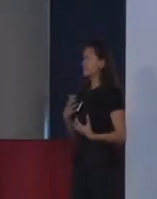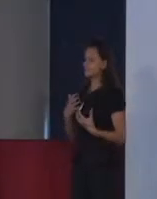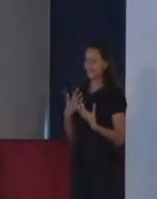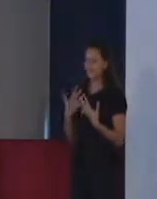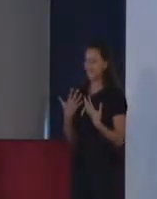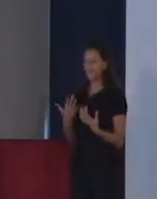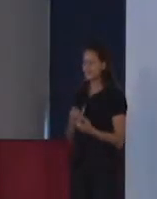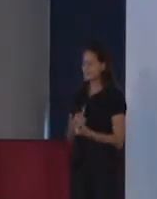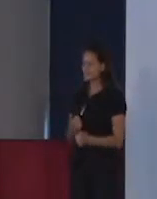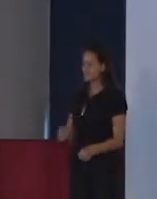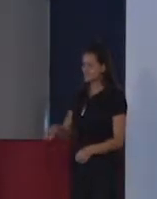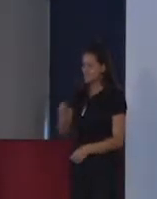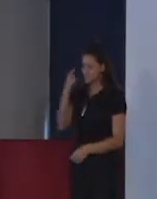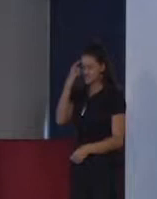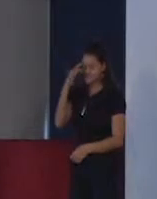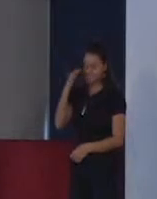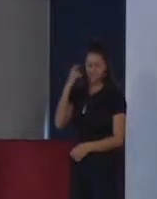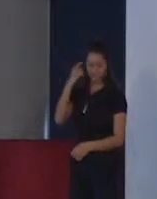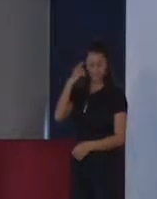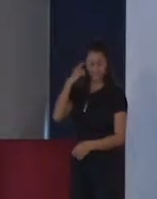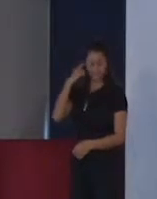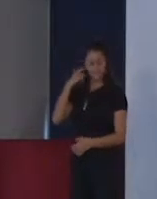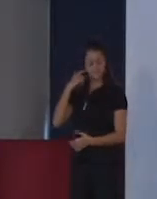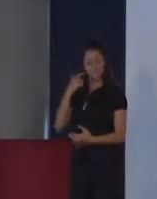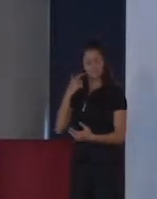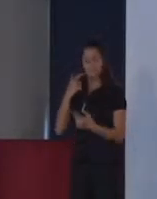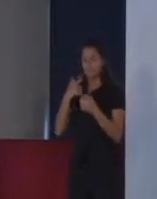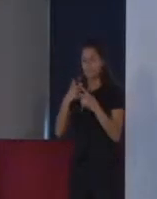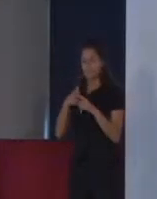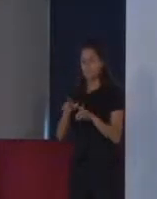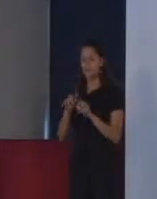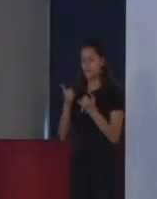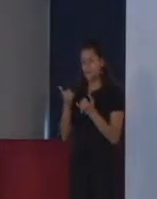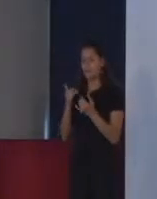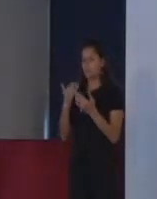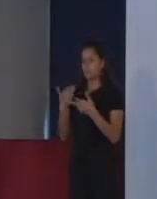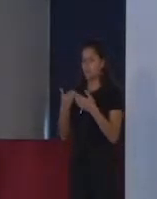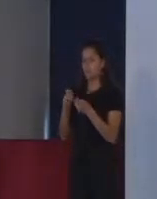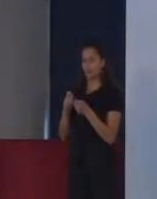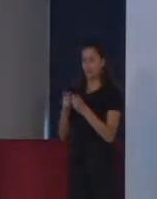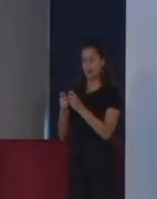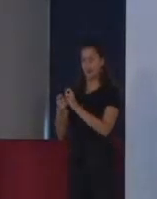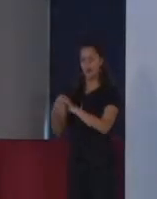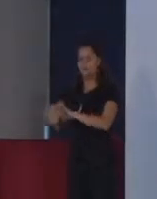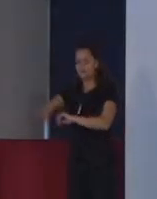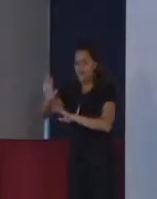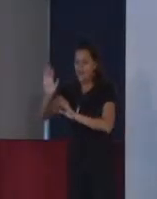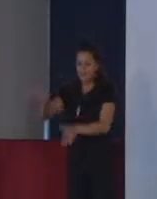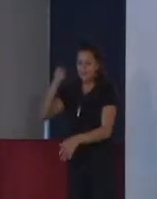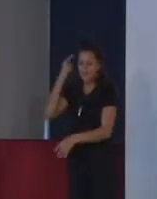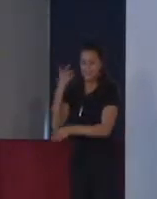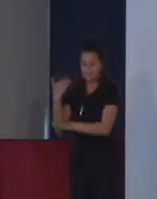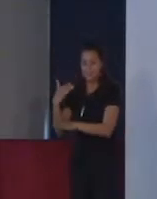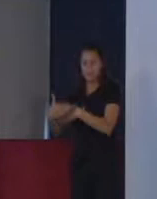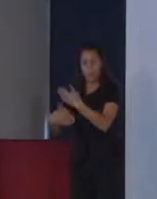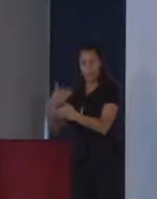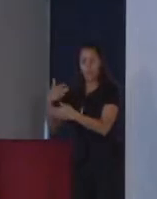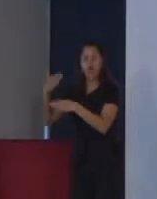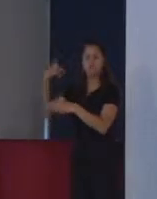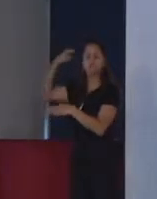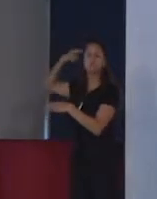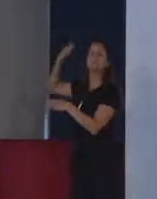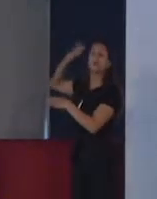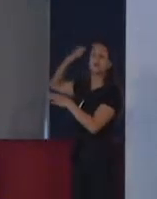tengamos esa connotación, pero ya es cierto que eso no pasa, ¿sí? Estamos cambiando, estamos teniendo imaginarios diferentes.